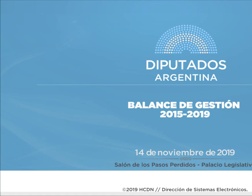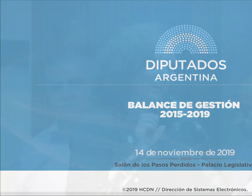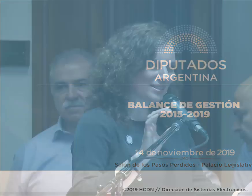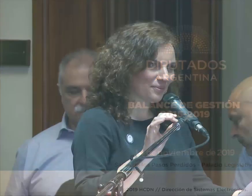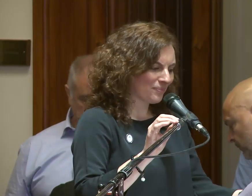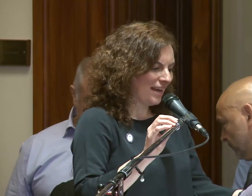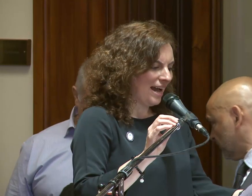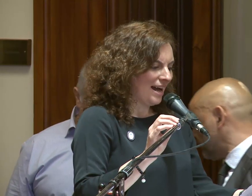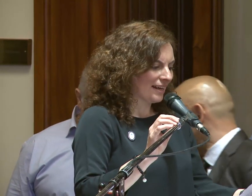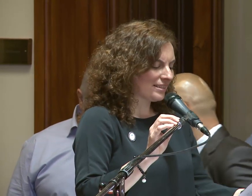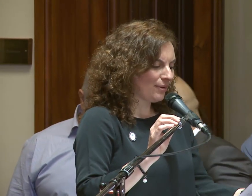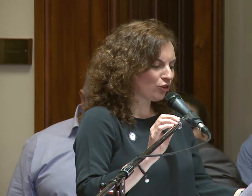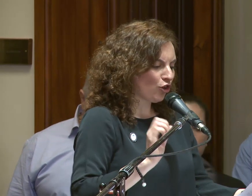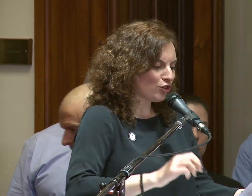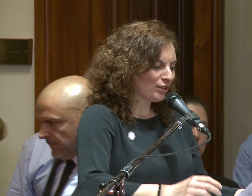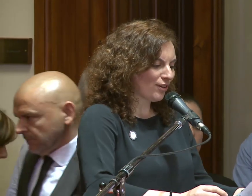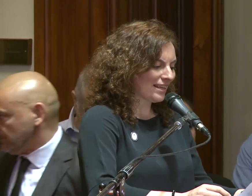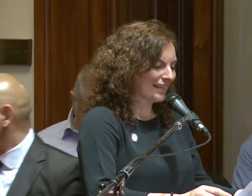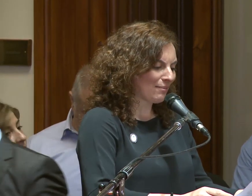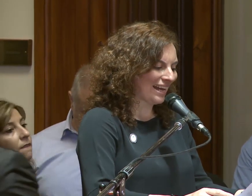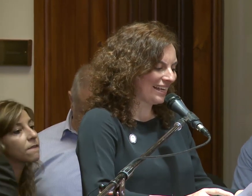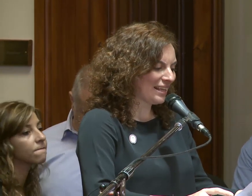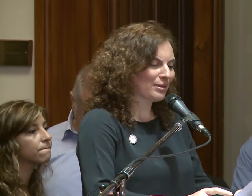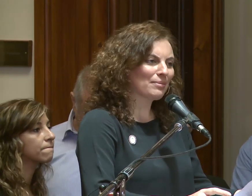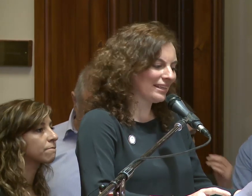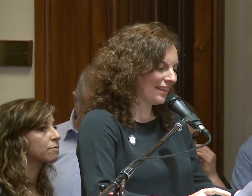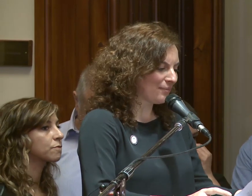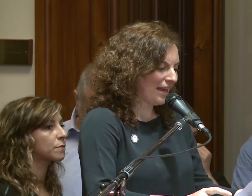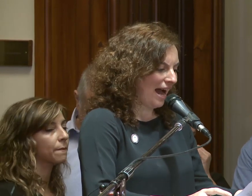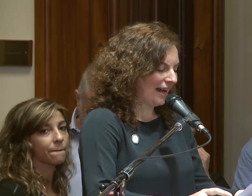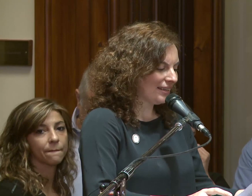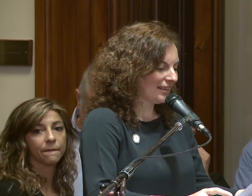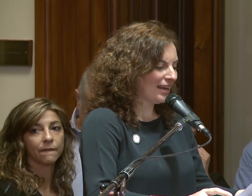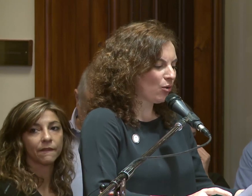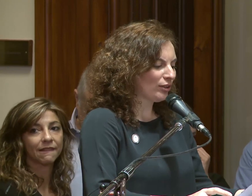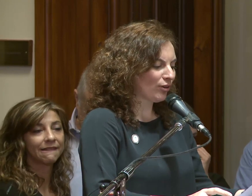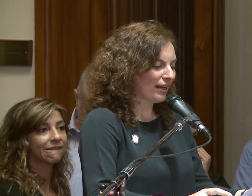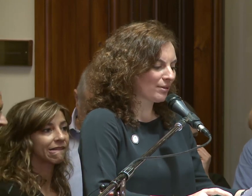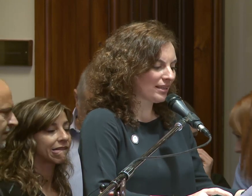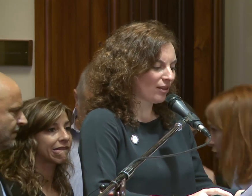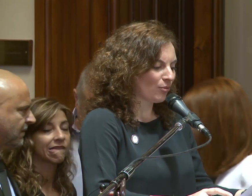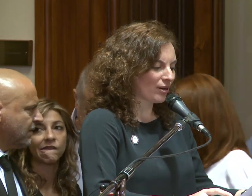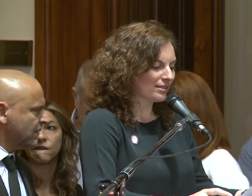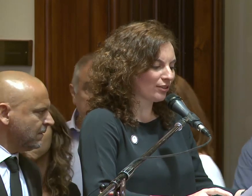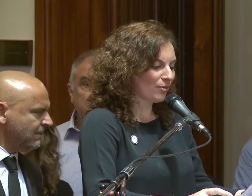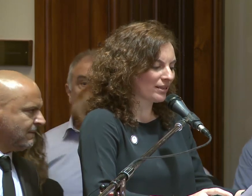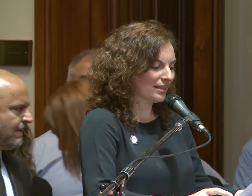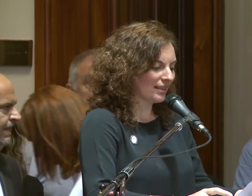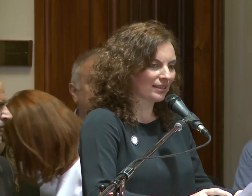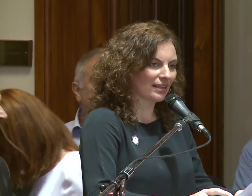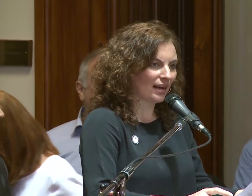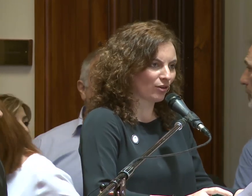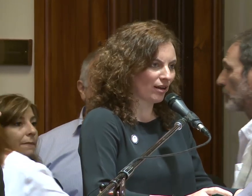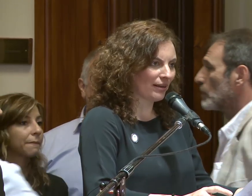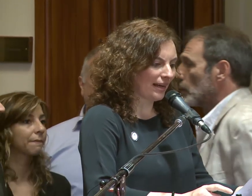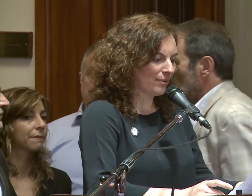Muy buenos días. Reciban todos y todas la más cálida bienvenida a este encuentro encabezado por el señor